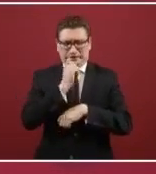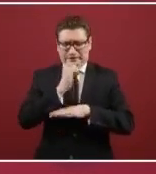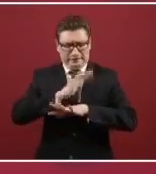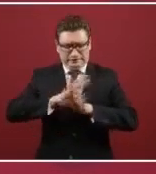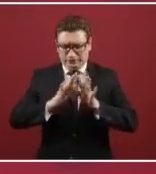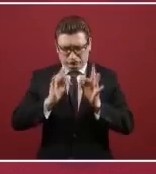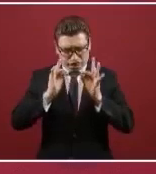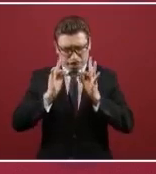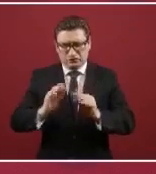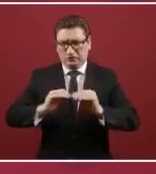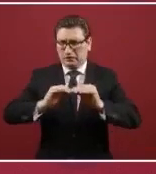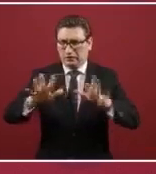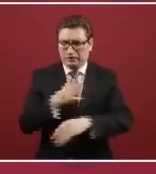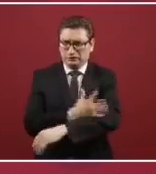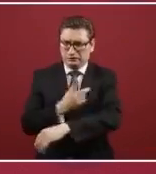máscaras,